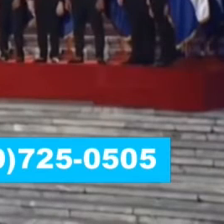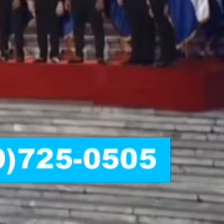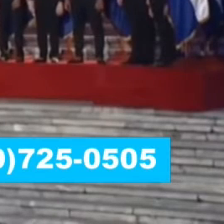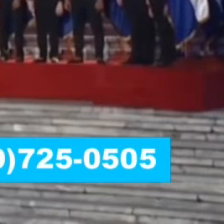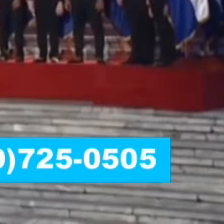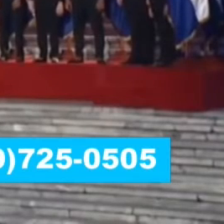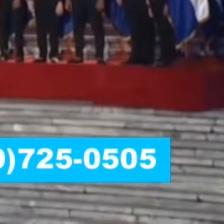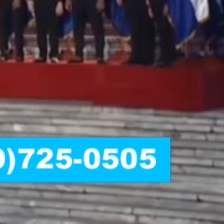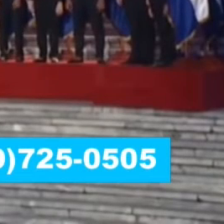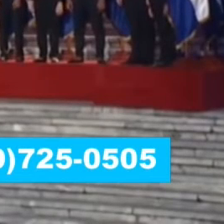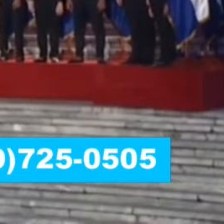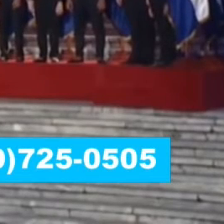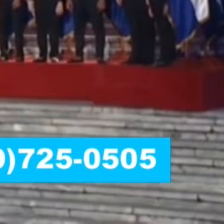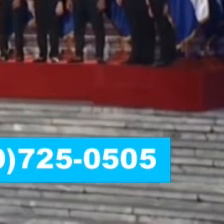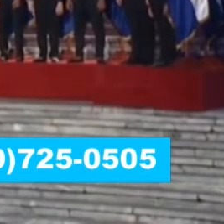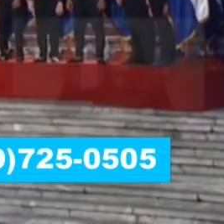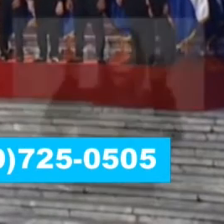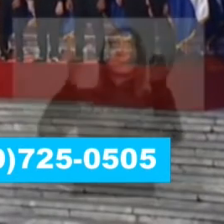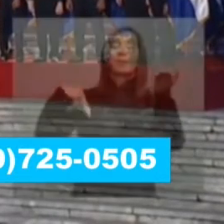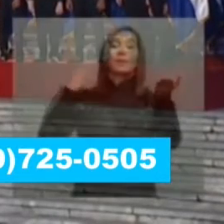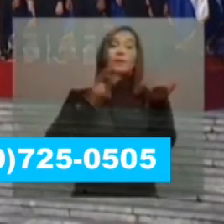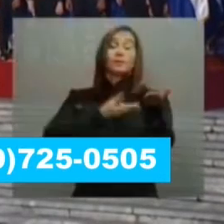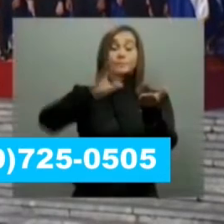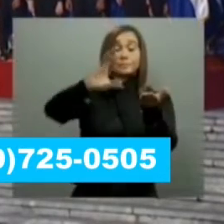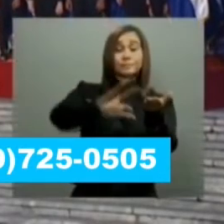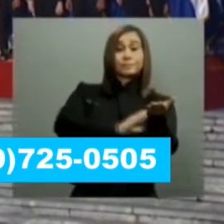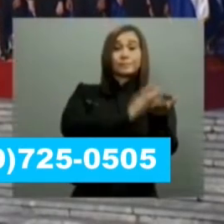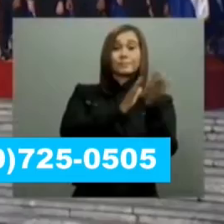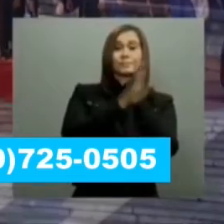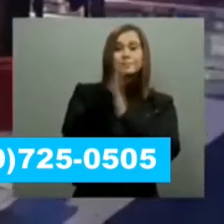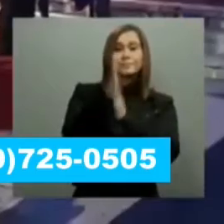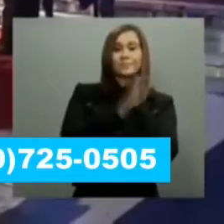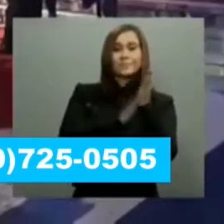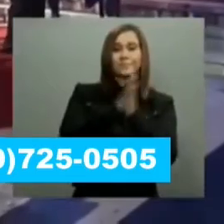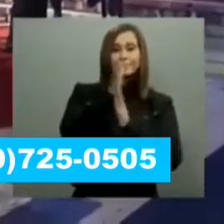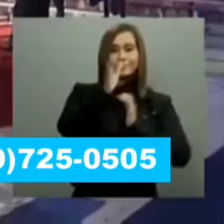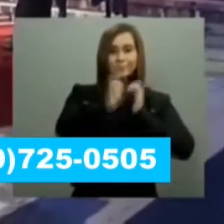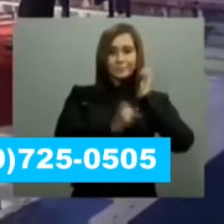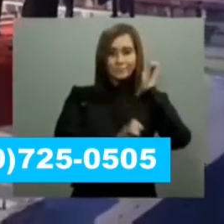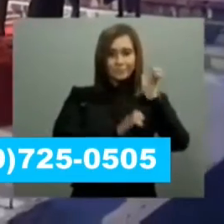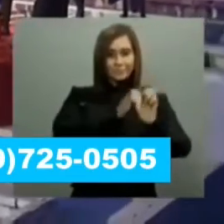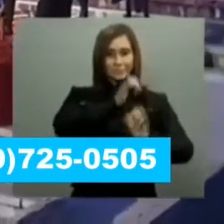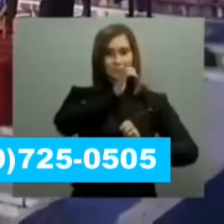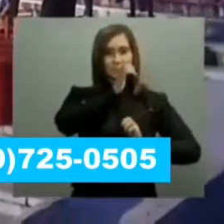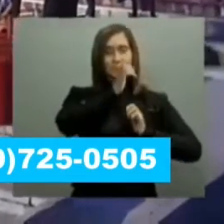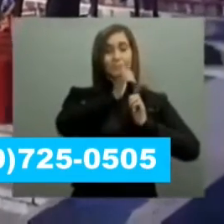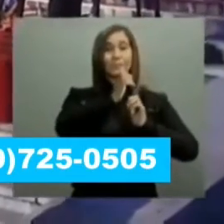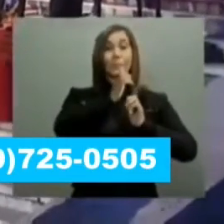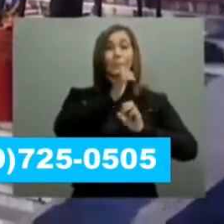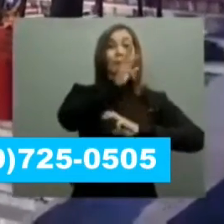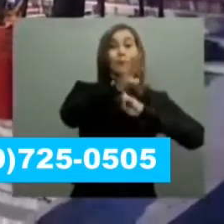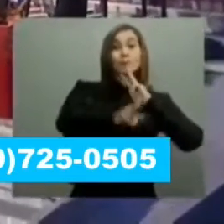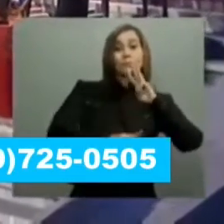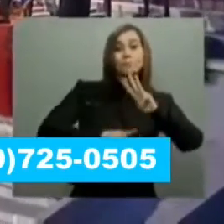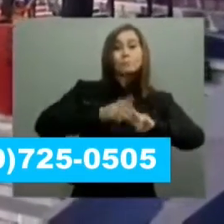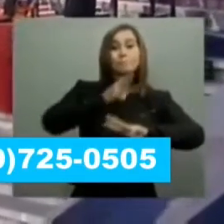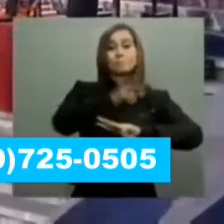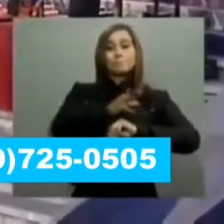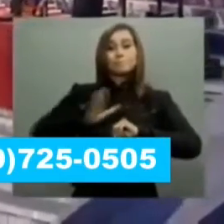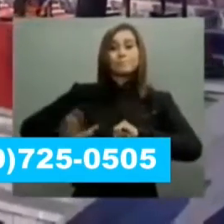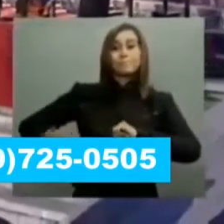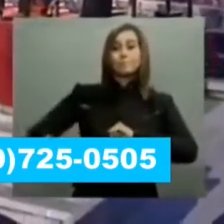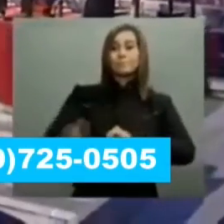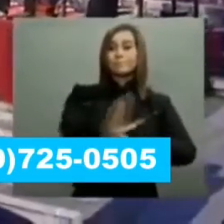de la mano de otro señor presidente luís abinader que es un hombre de familia se ve que tiene una persona desinteresada